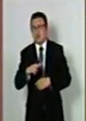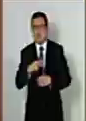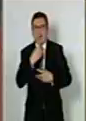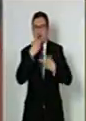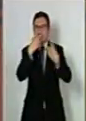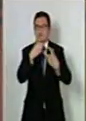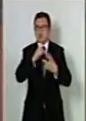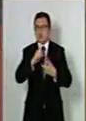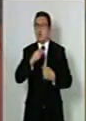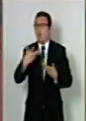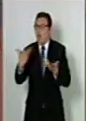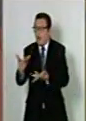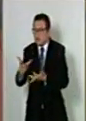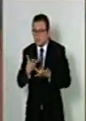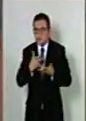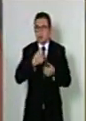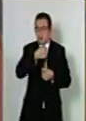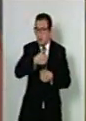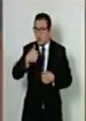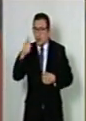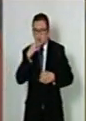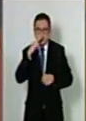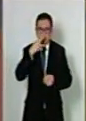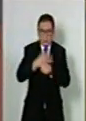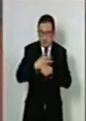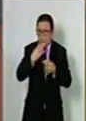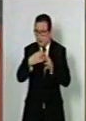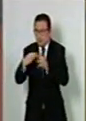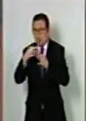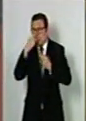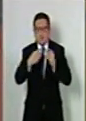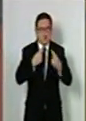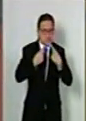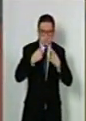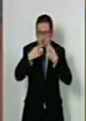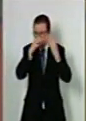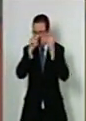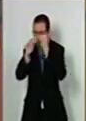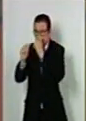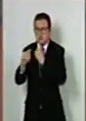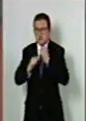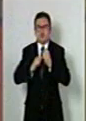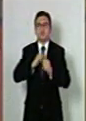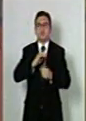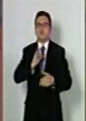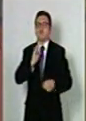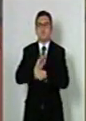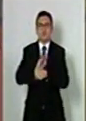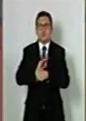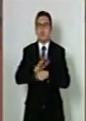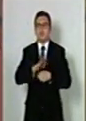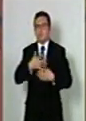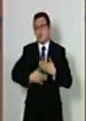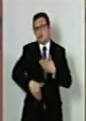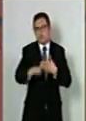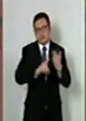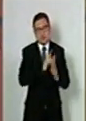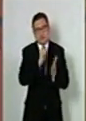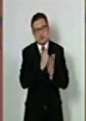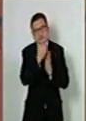tiene para llegar a conclusiones que favorezcan un nuevo marco